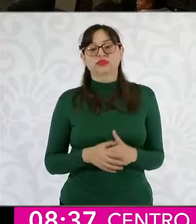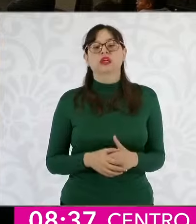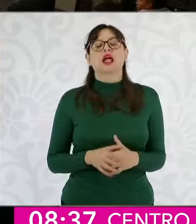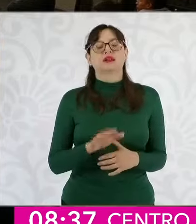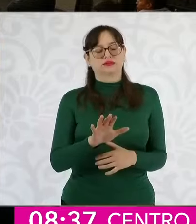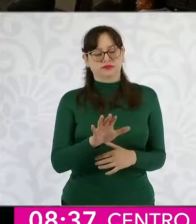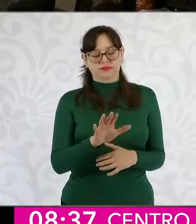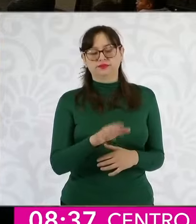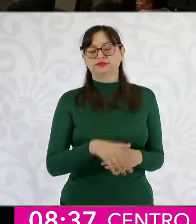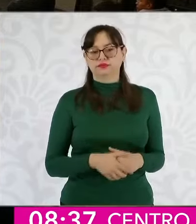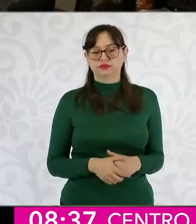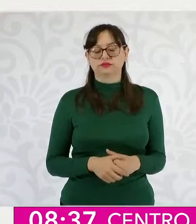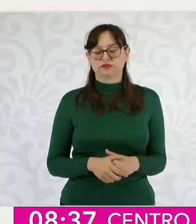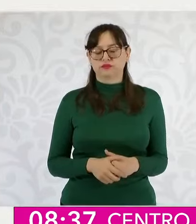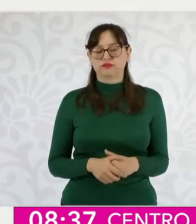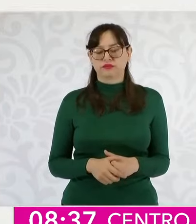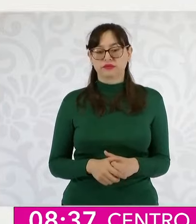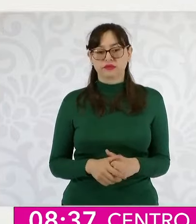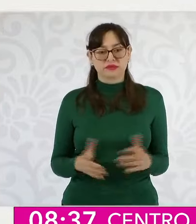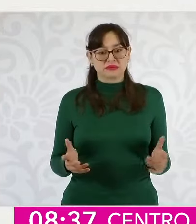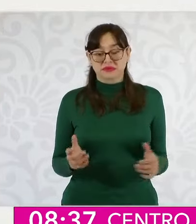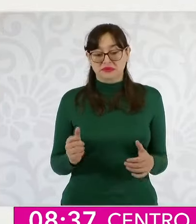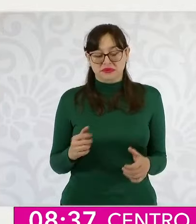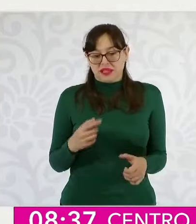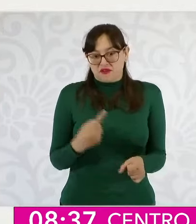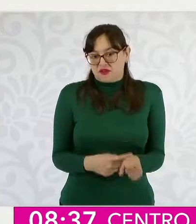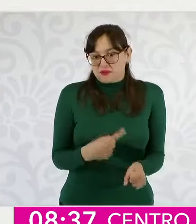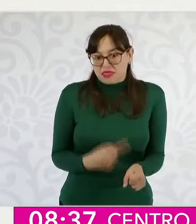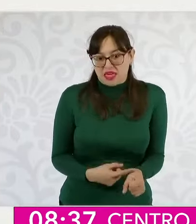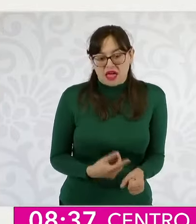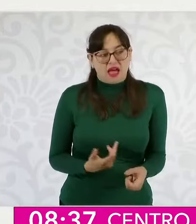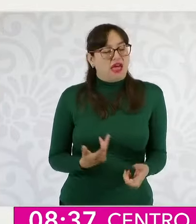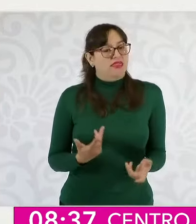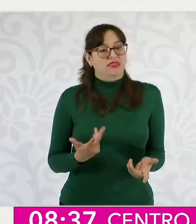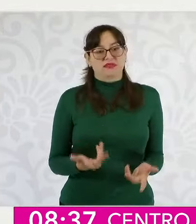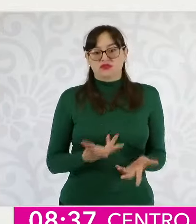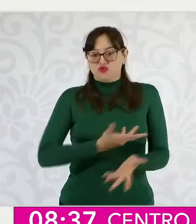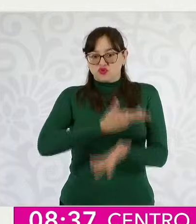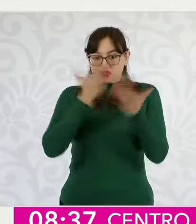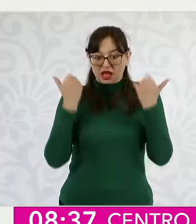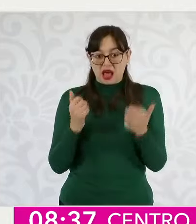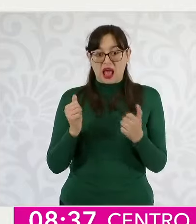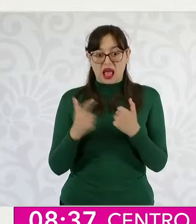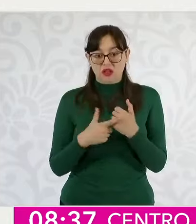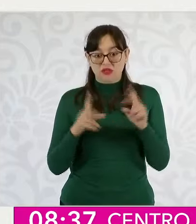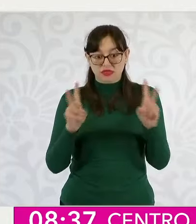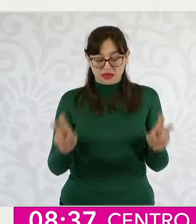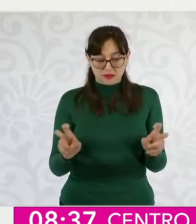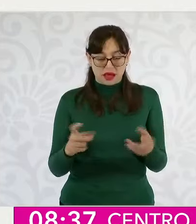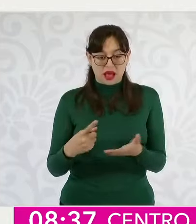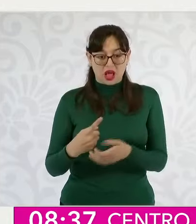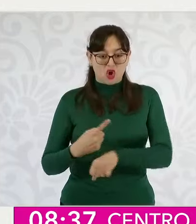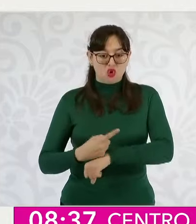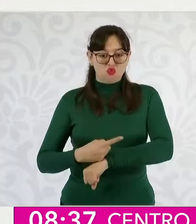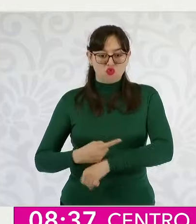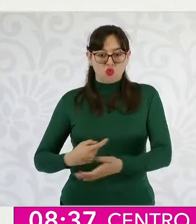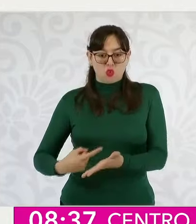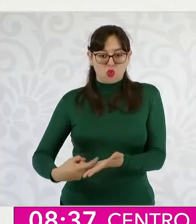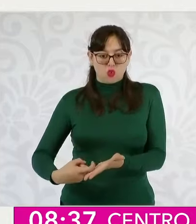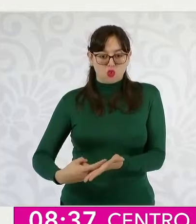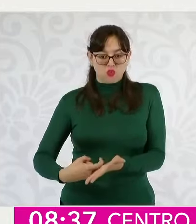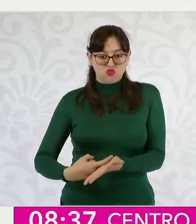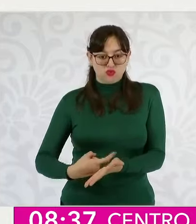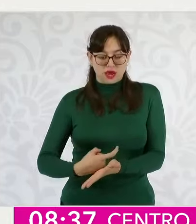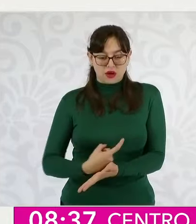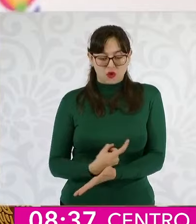una, no sé si se llama plaga, pero hay un, que se llama gusano barrenador, que afecta al